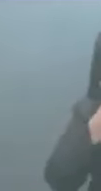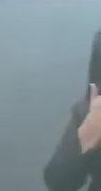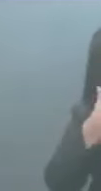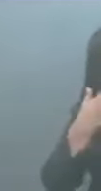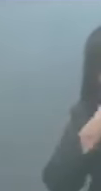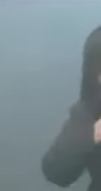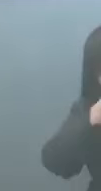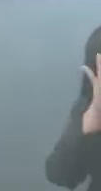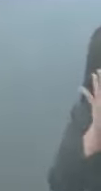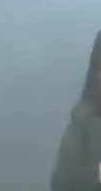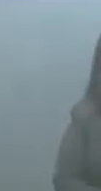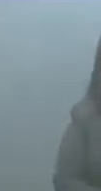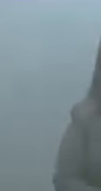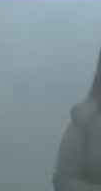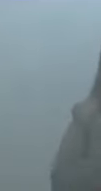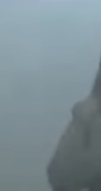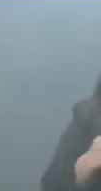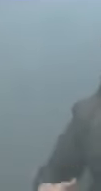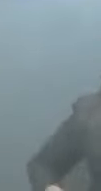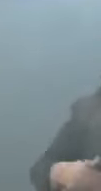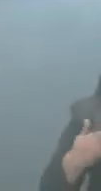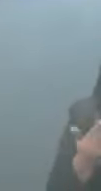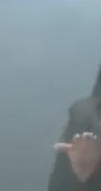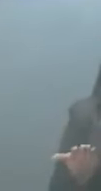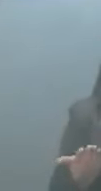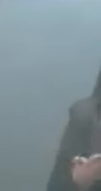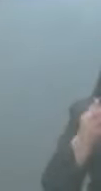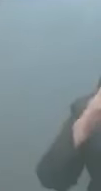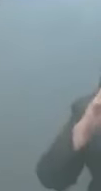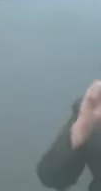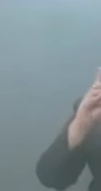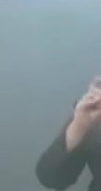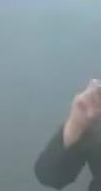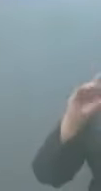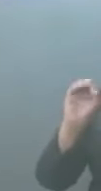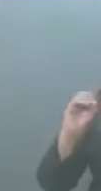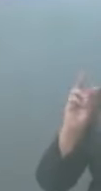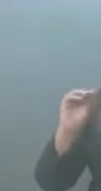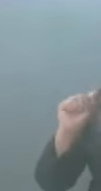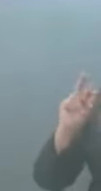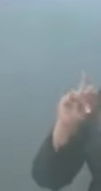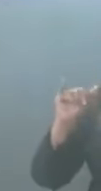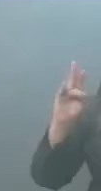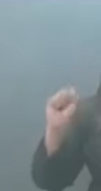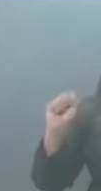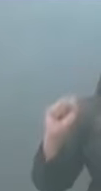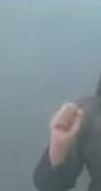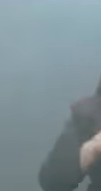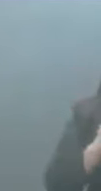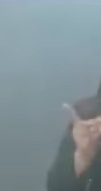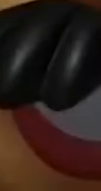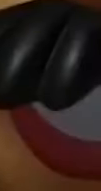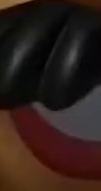aclaración, diputado presidente, que Rodolfo Antonio Martínez, el diputado, está vivo